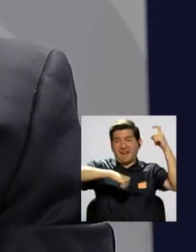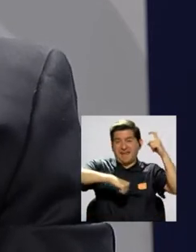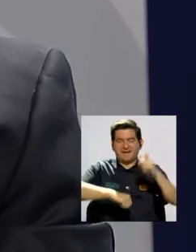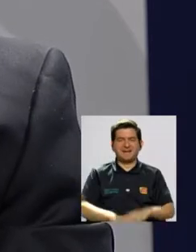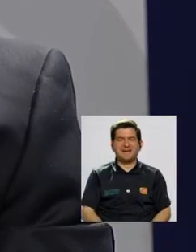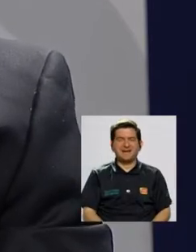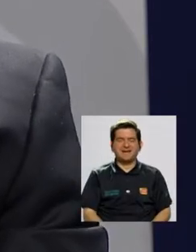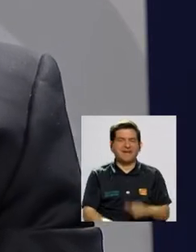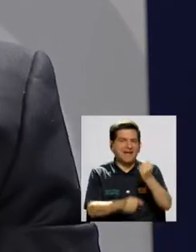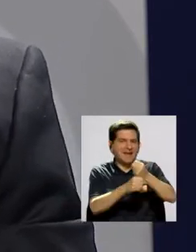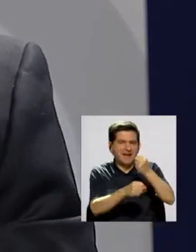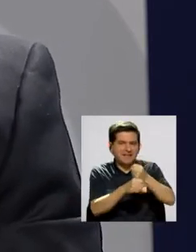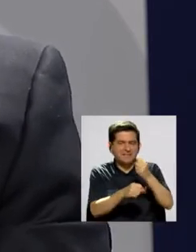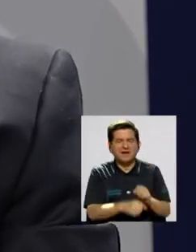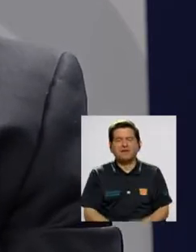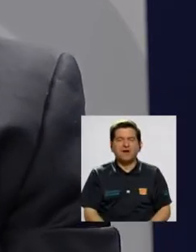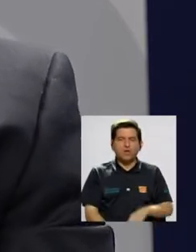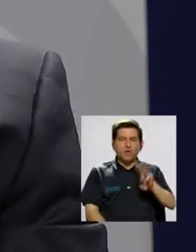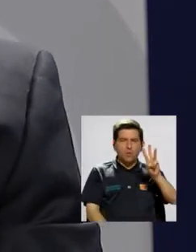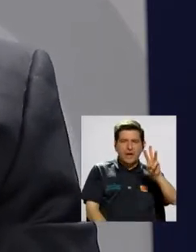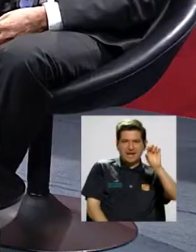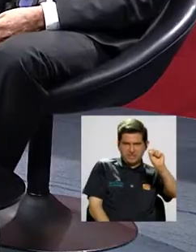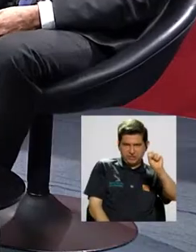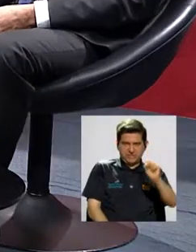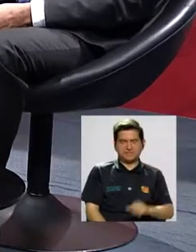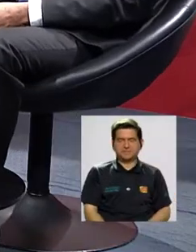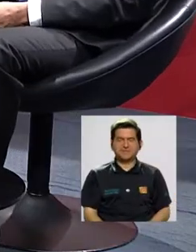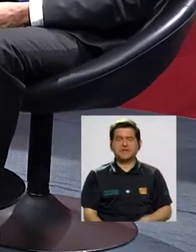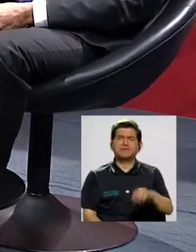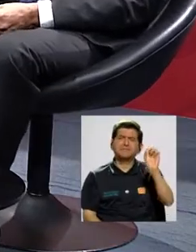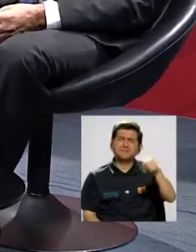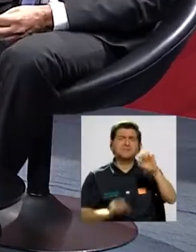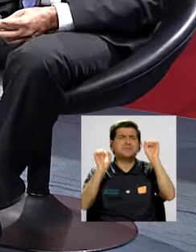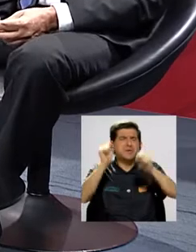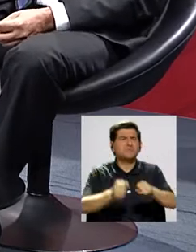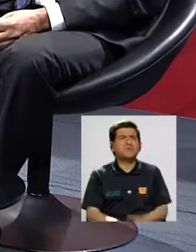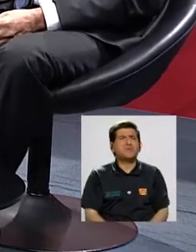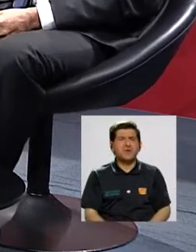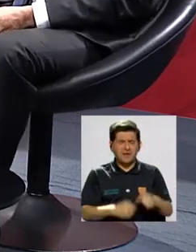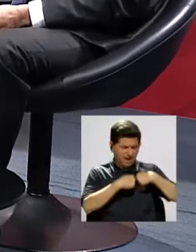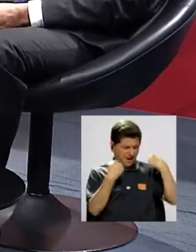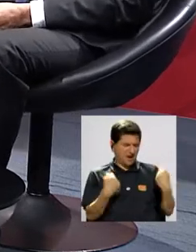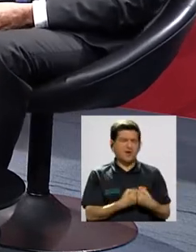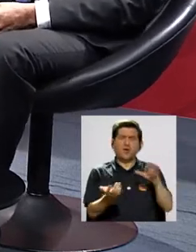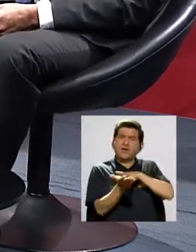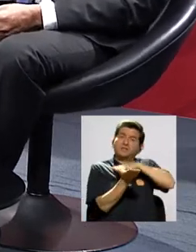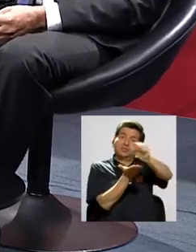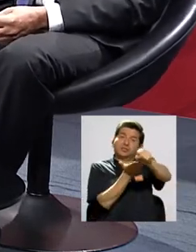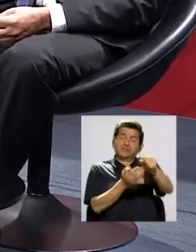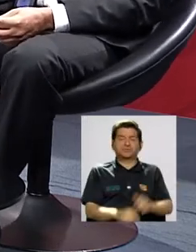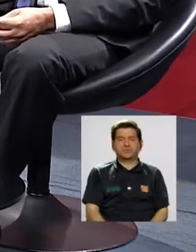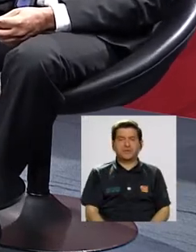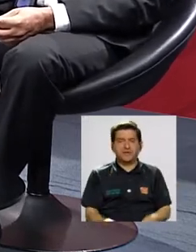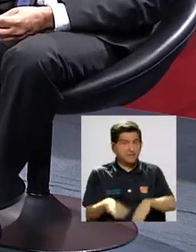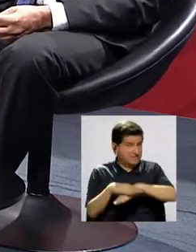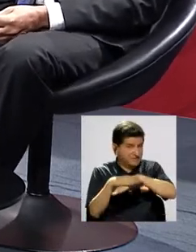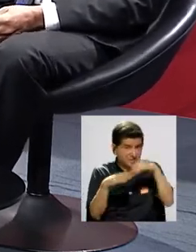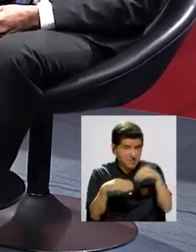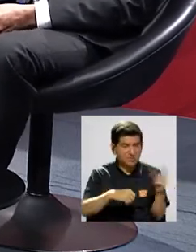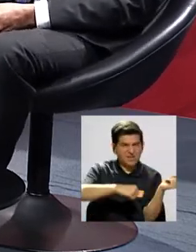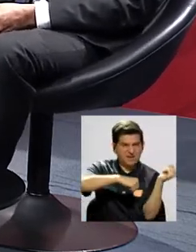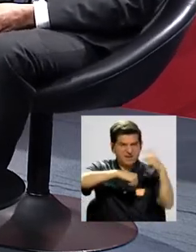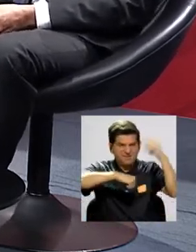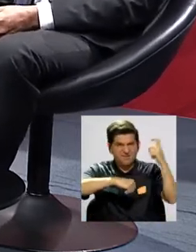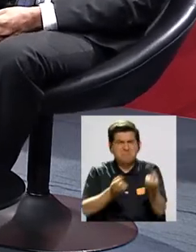la bella obra de Shakespeare efectivamente puede destruirnos el corazón. Si no sacamos ese alacrán,